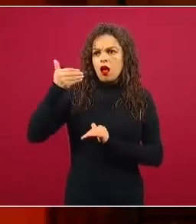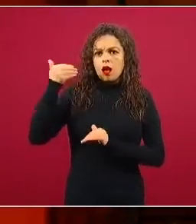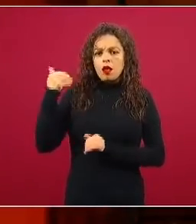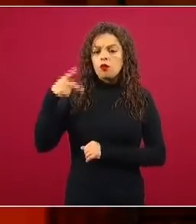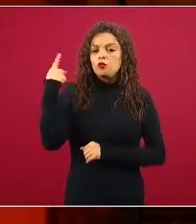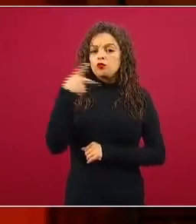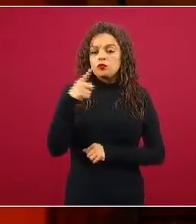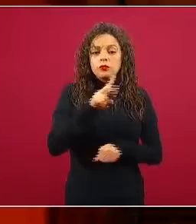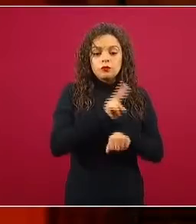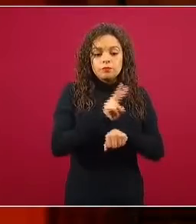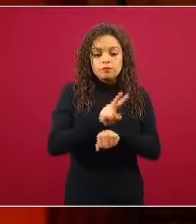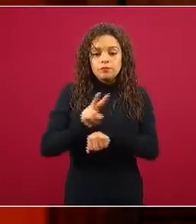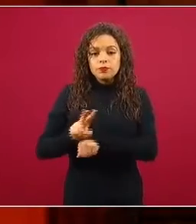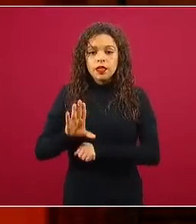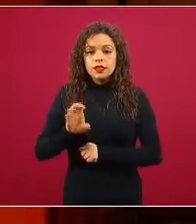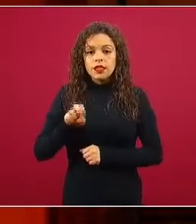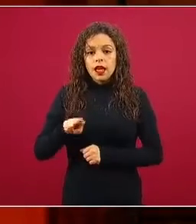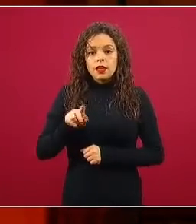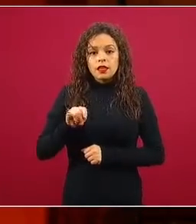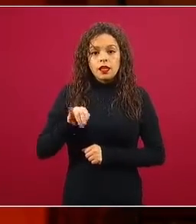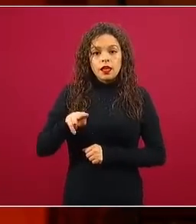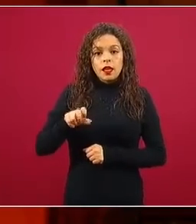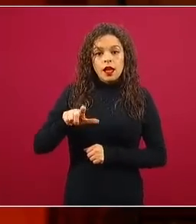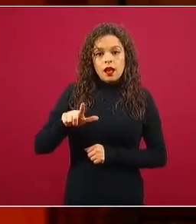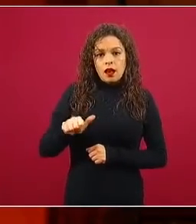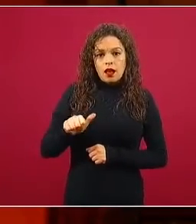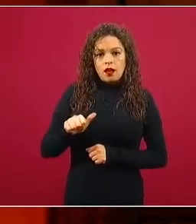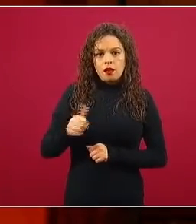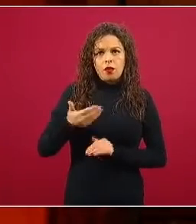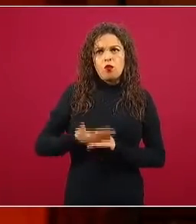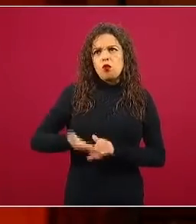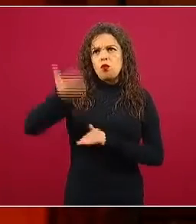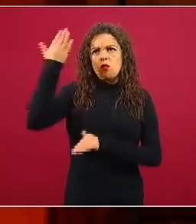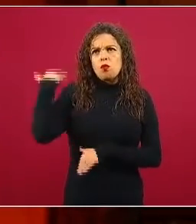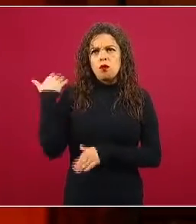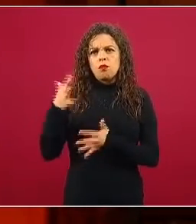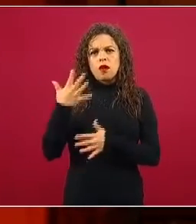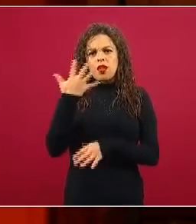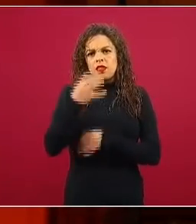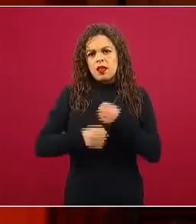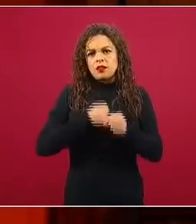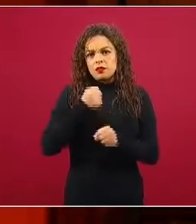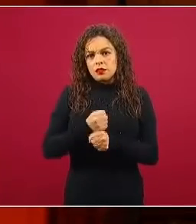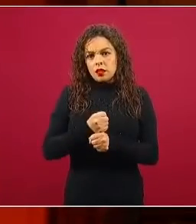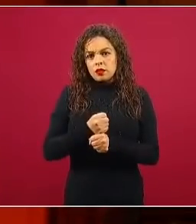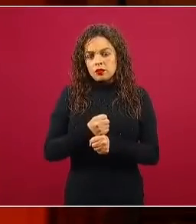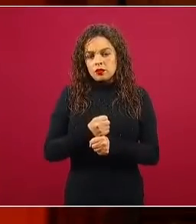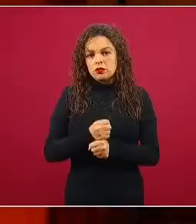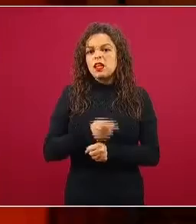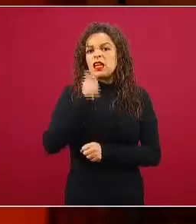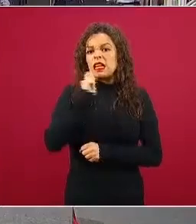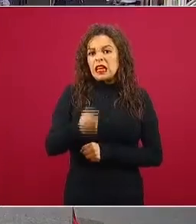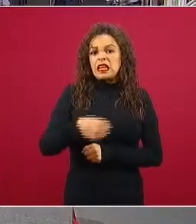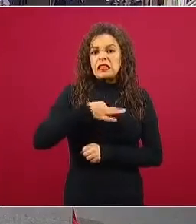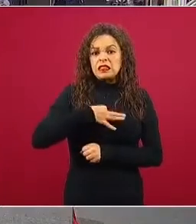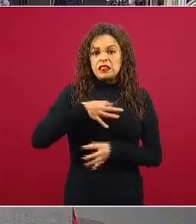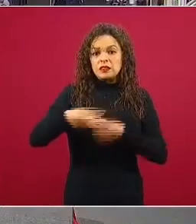centinela desde hace poco más de 10 años en el marco de la influenza. Entonces son unidades